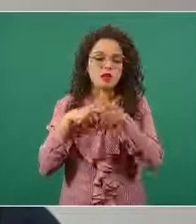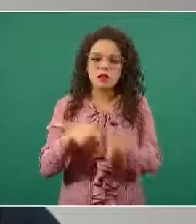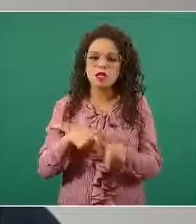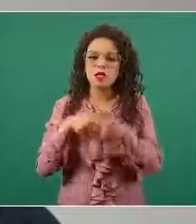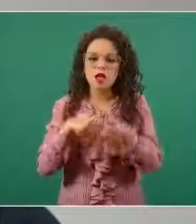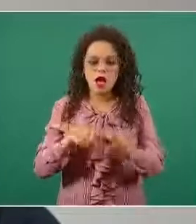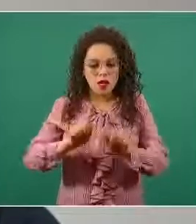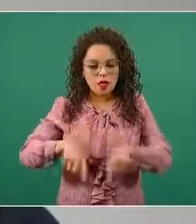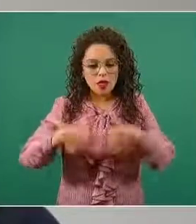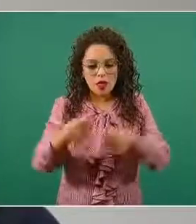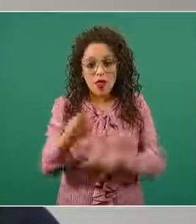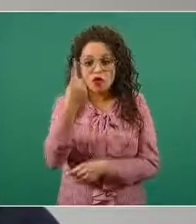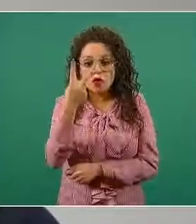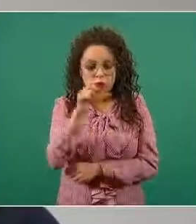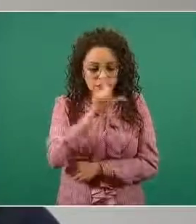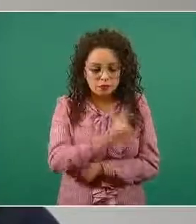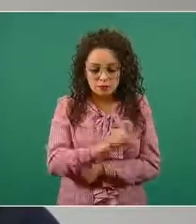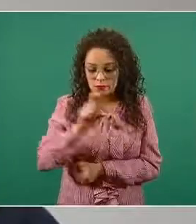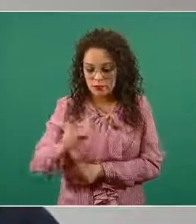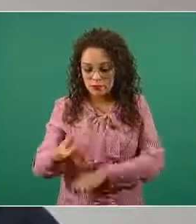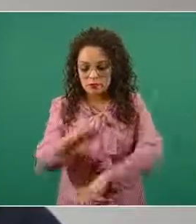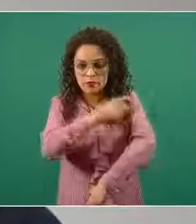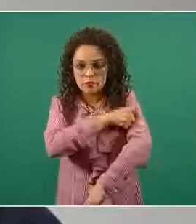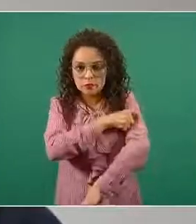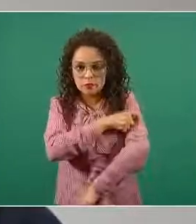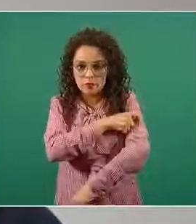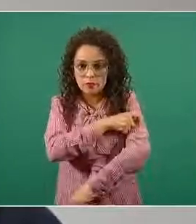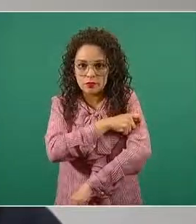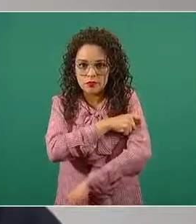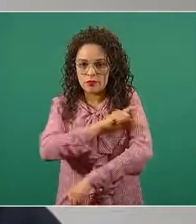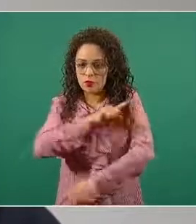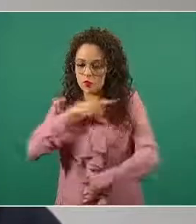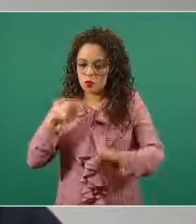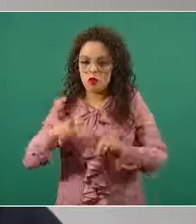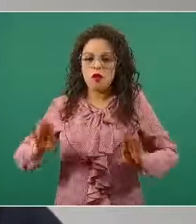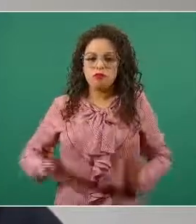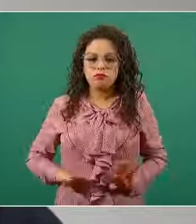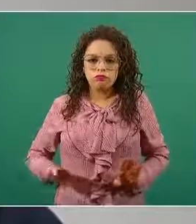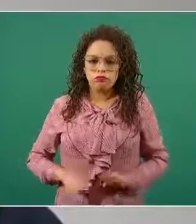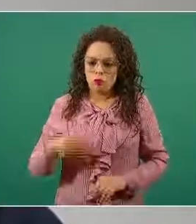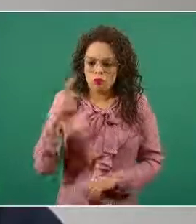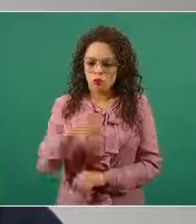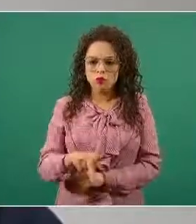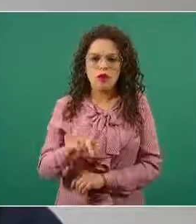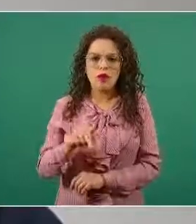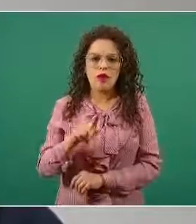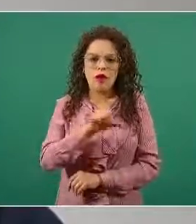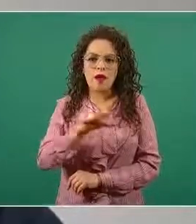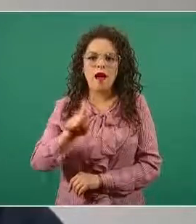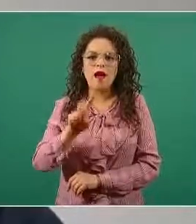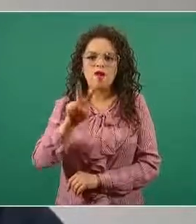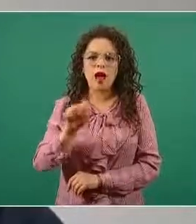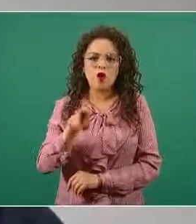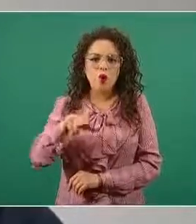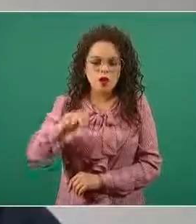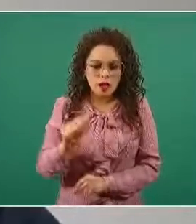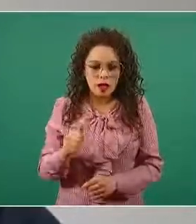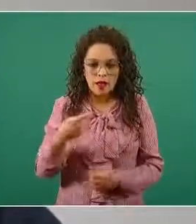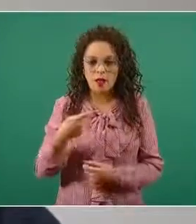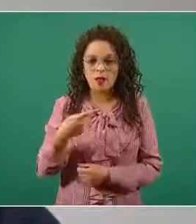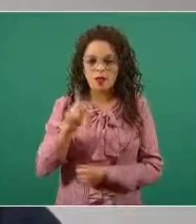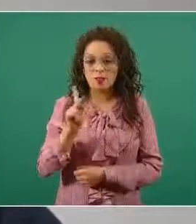vacunas que así lo indiquen para efectos de su aplicación, y todavía no realizar alguna